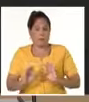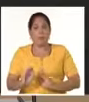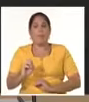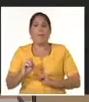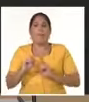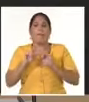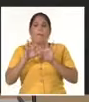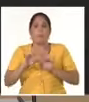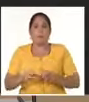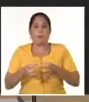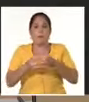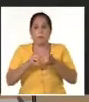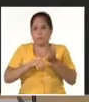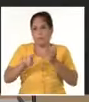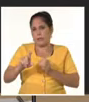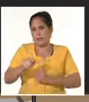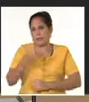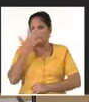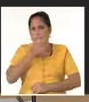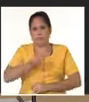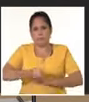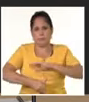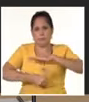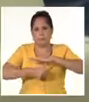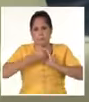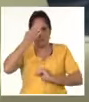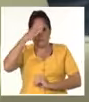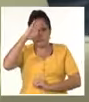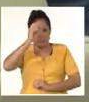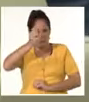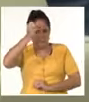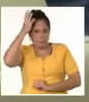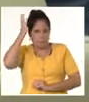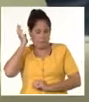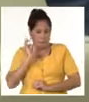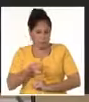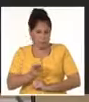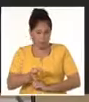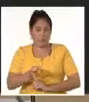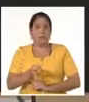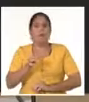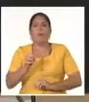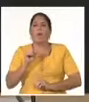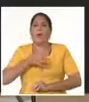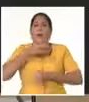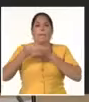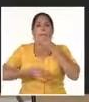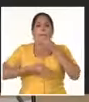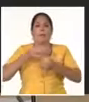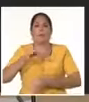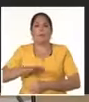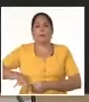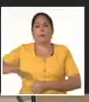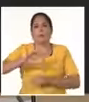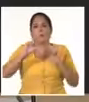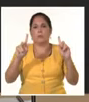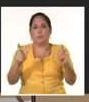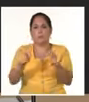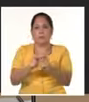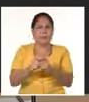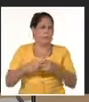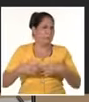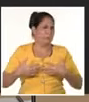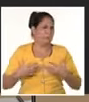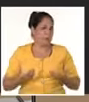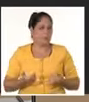Secretario del comité central del partido comunista de Cuba y presidente de la república Miguel Díaz canel Bermúdez